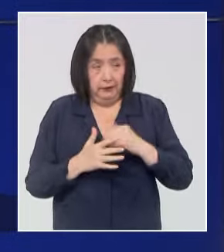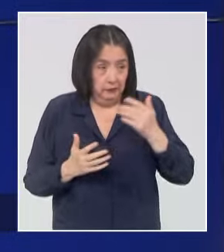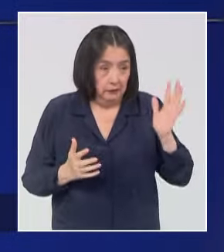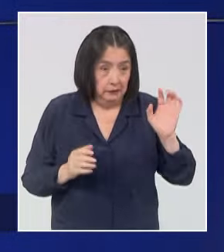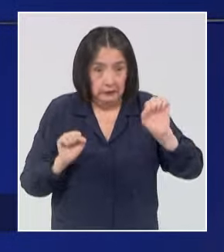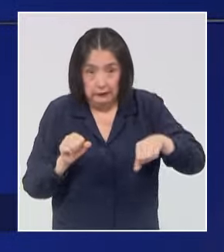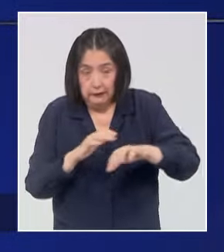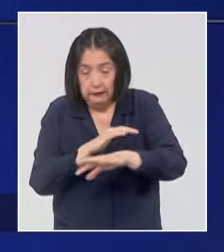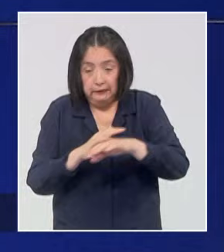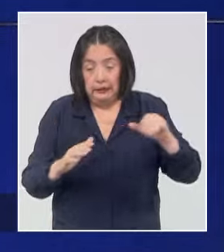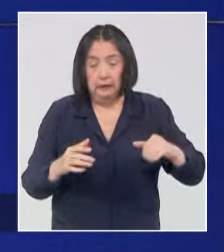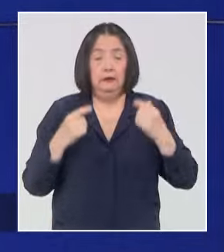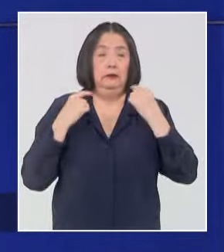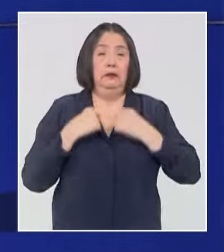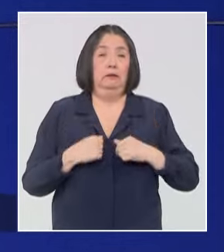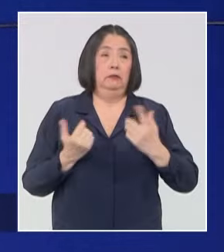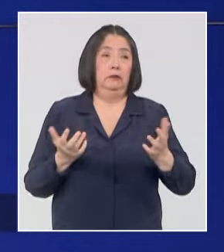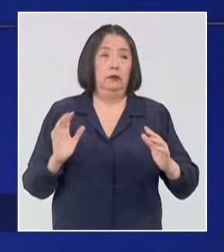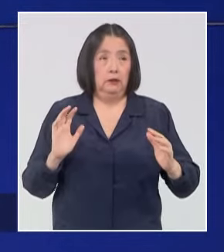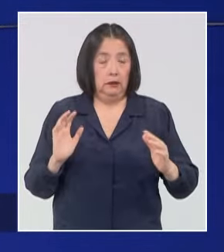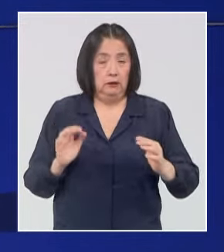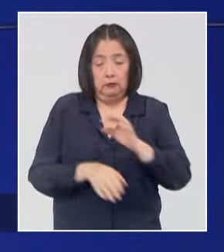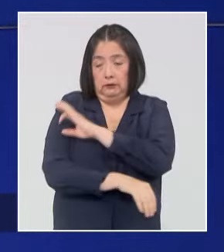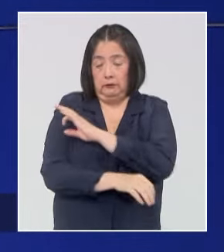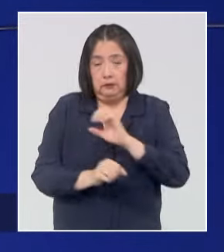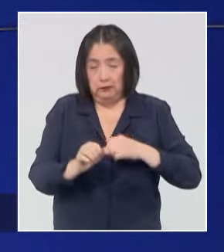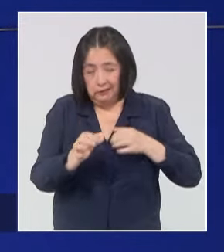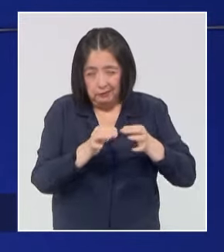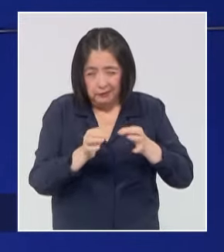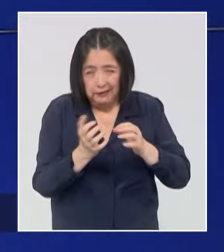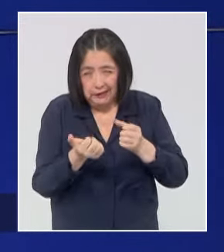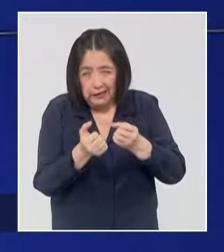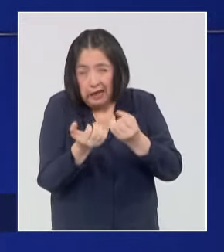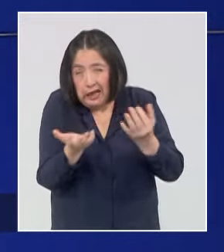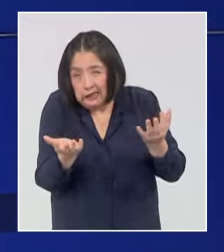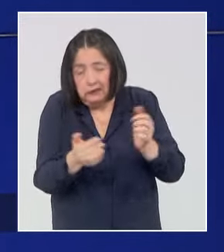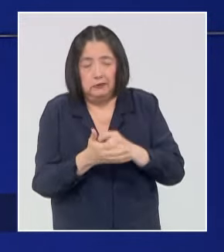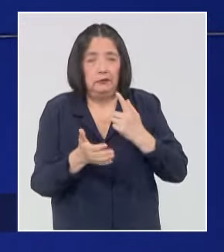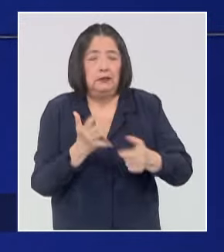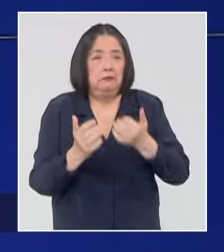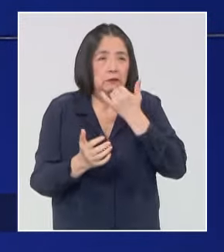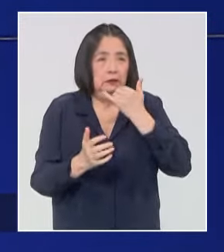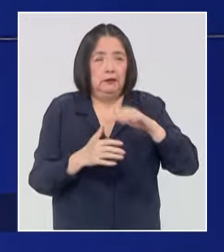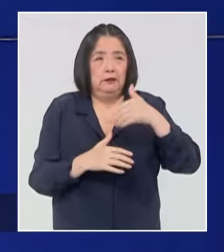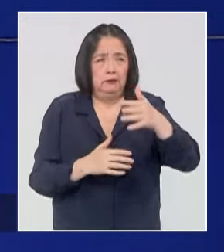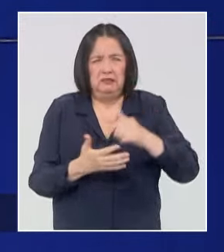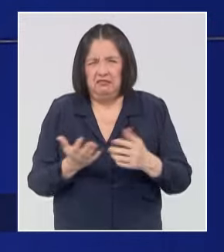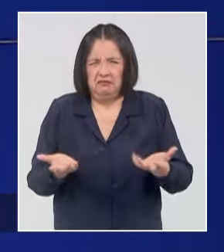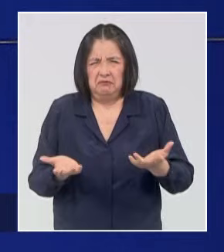sale el abogado finalmente y nos aclara alguito de lo que va a suceder y por qué de